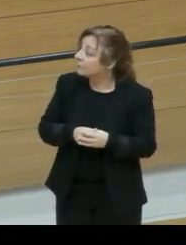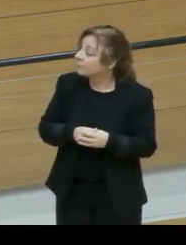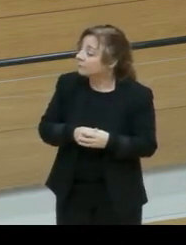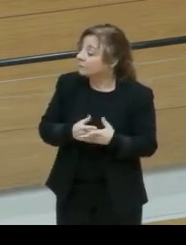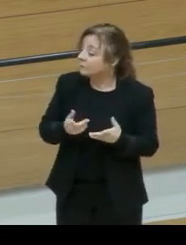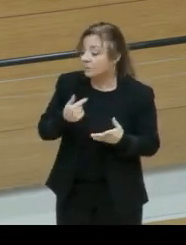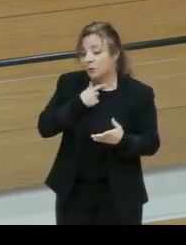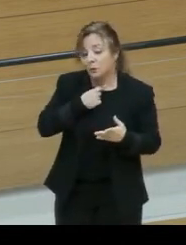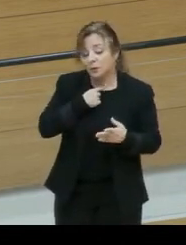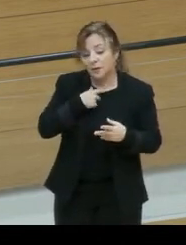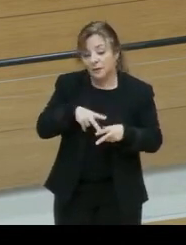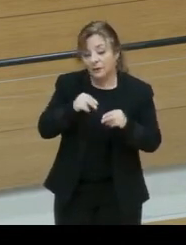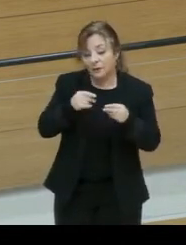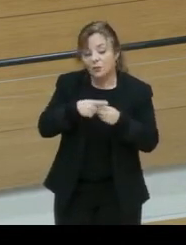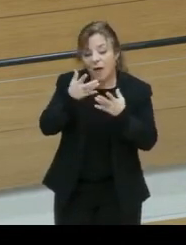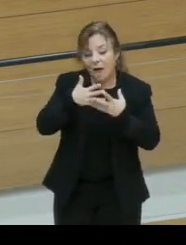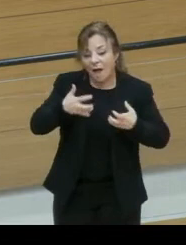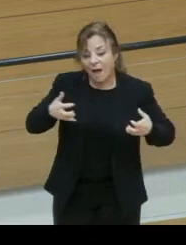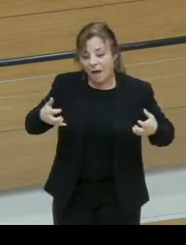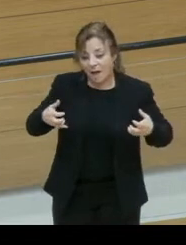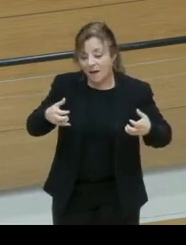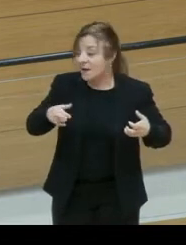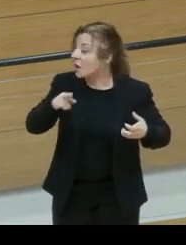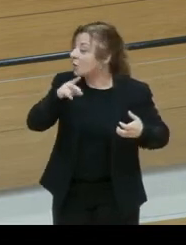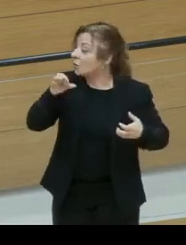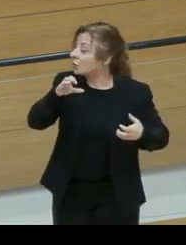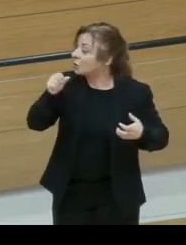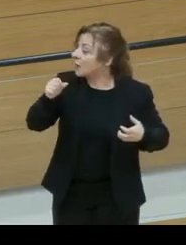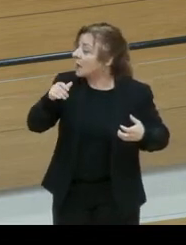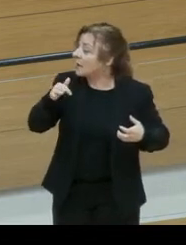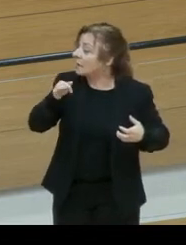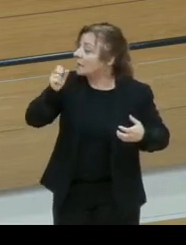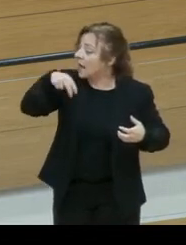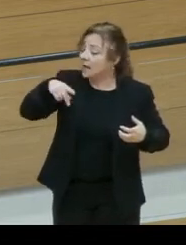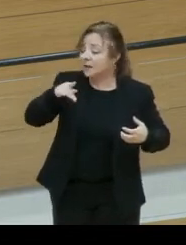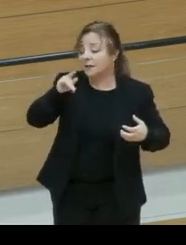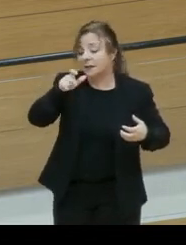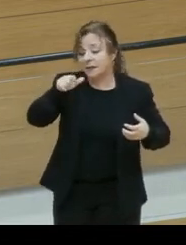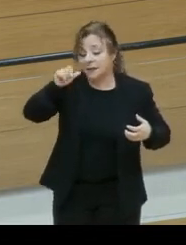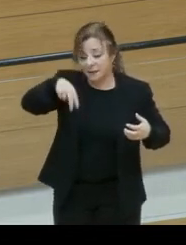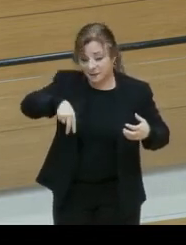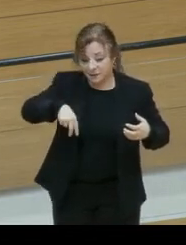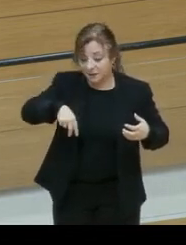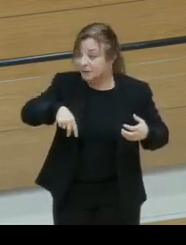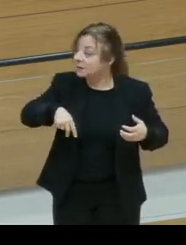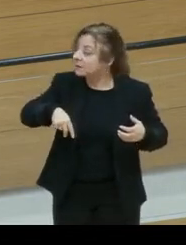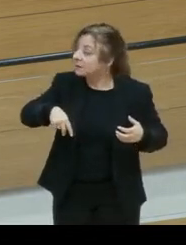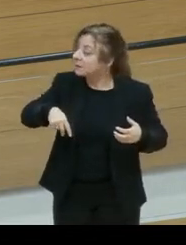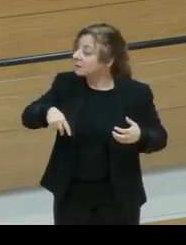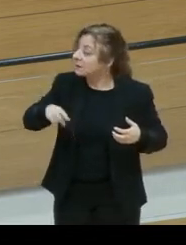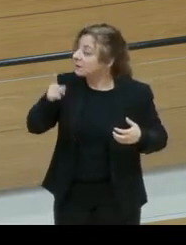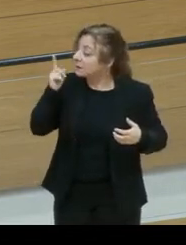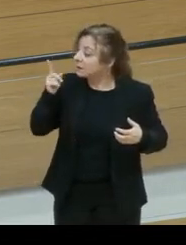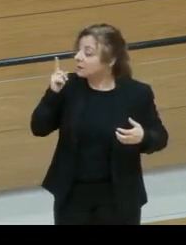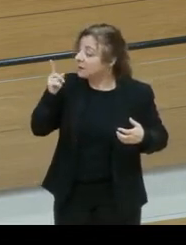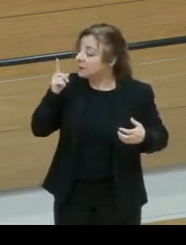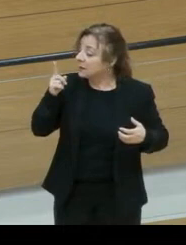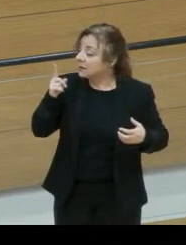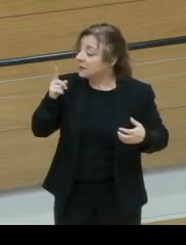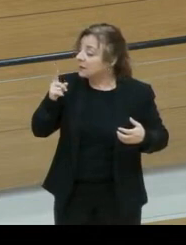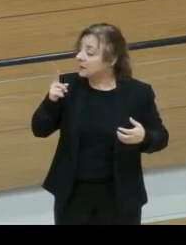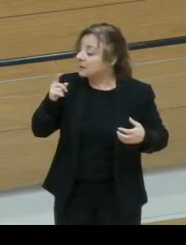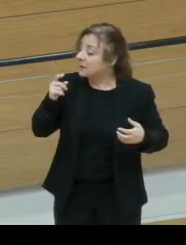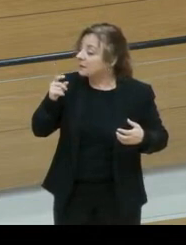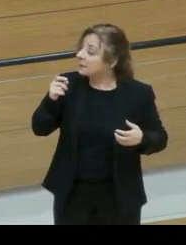Y me gustaría acabar con una frase de Rosalind Franklin, no sé si os suena, en honor al 11F, que fue el Día de la Mujer, la